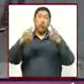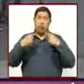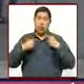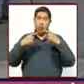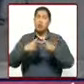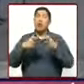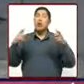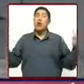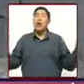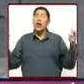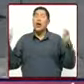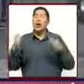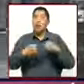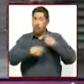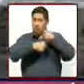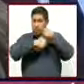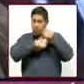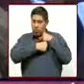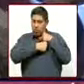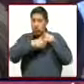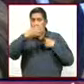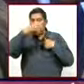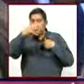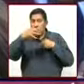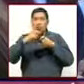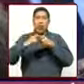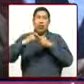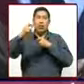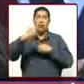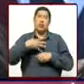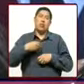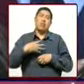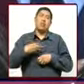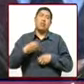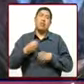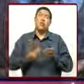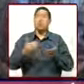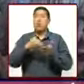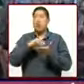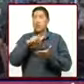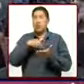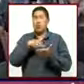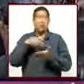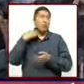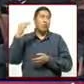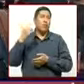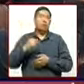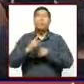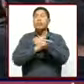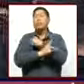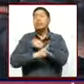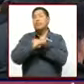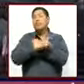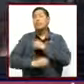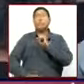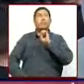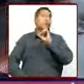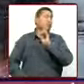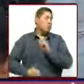gran cuartel de Miraflores. Hemos recuperado la Plaza Murillo. De la patria, de